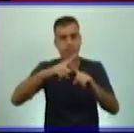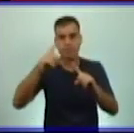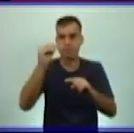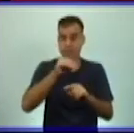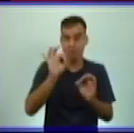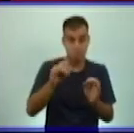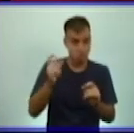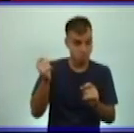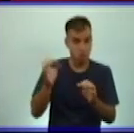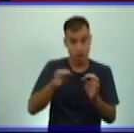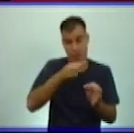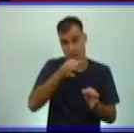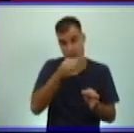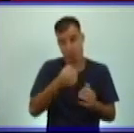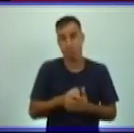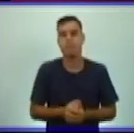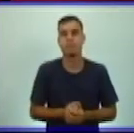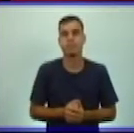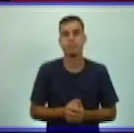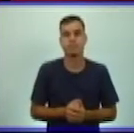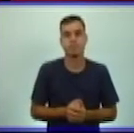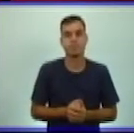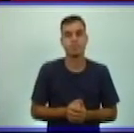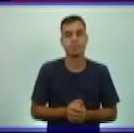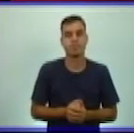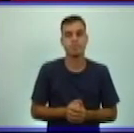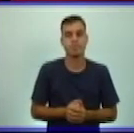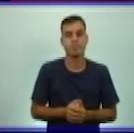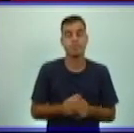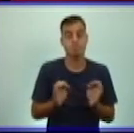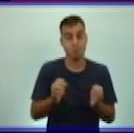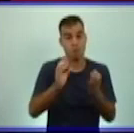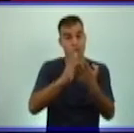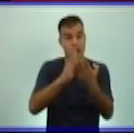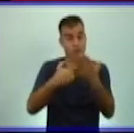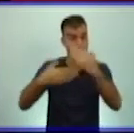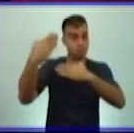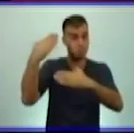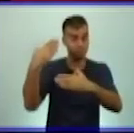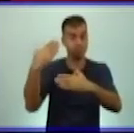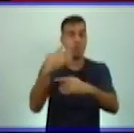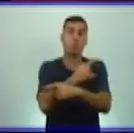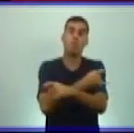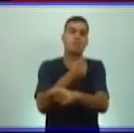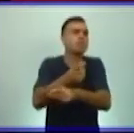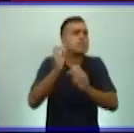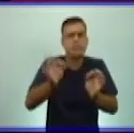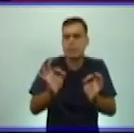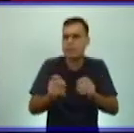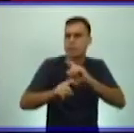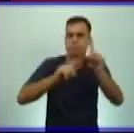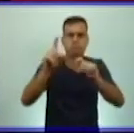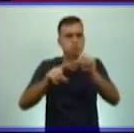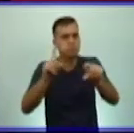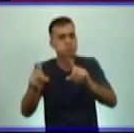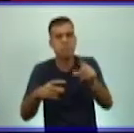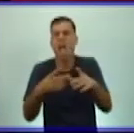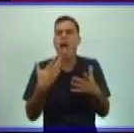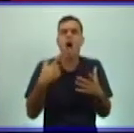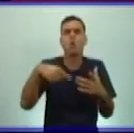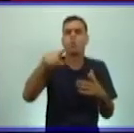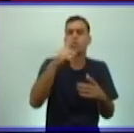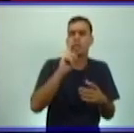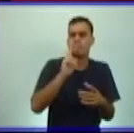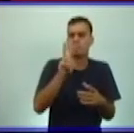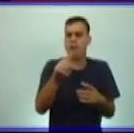fenómeno, que en clase siempre sus docentes les preguntamos, bueno, ¿y dónde ustedes han observado,